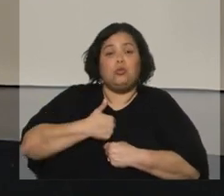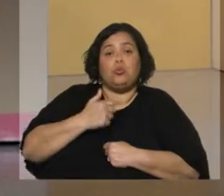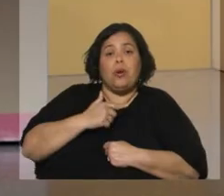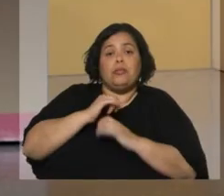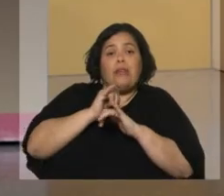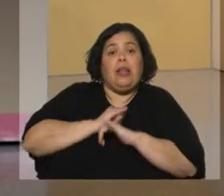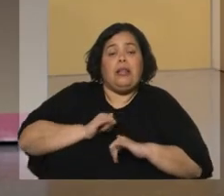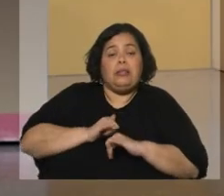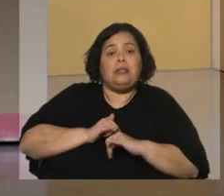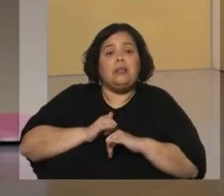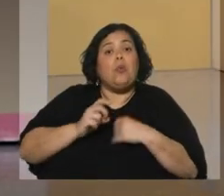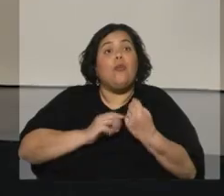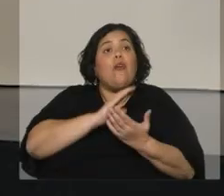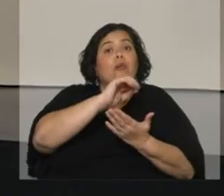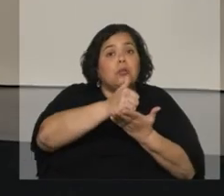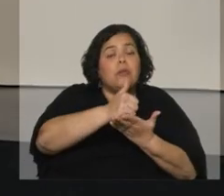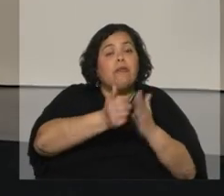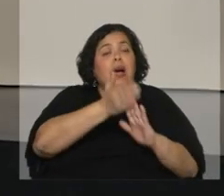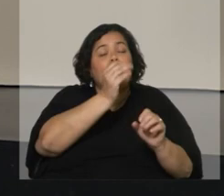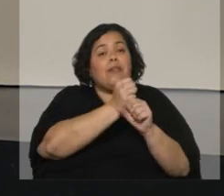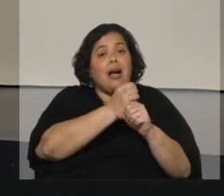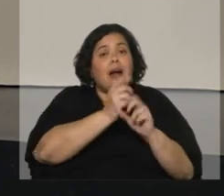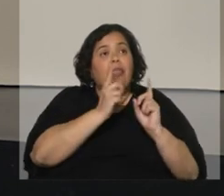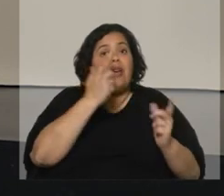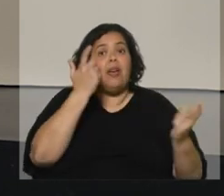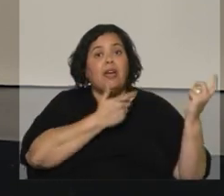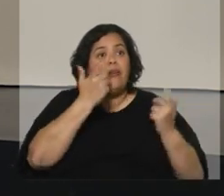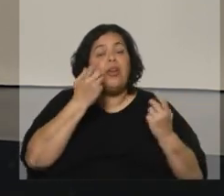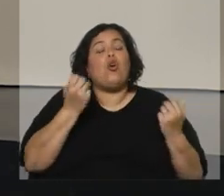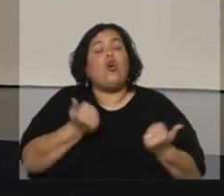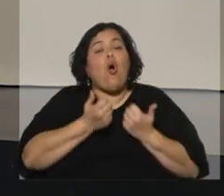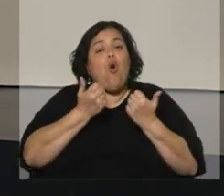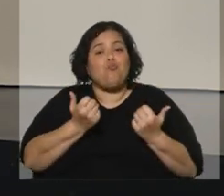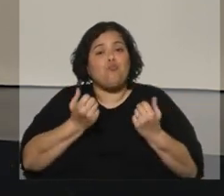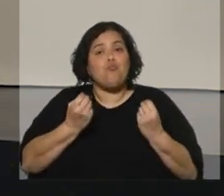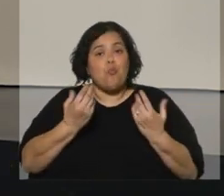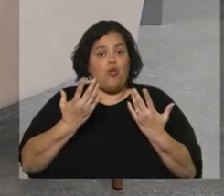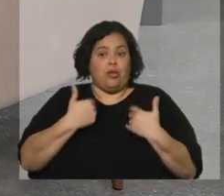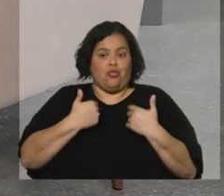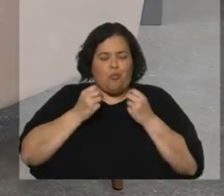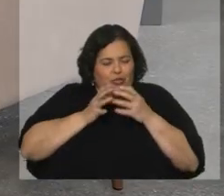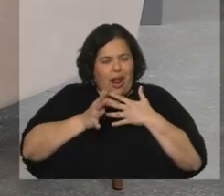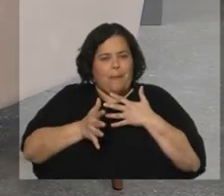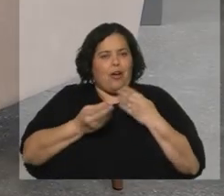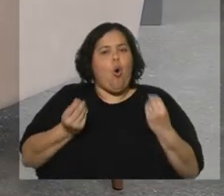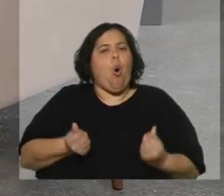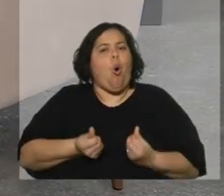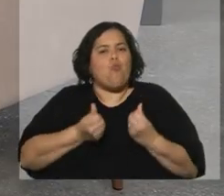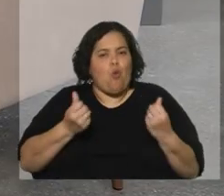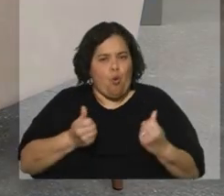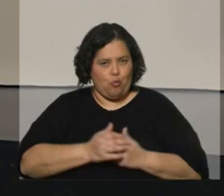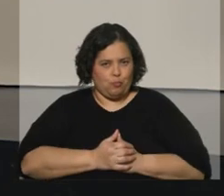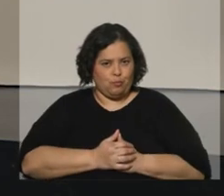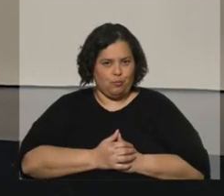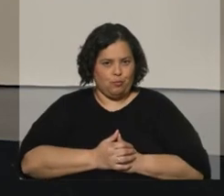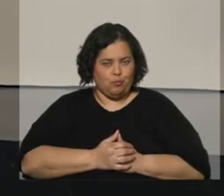no es feliz y cuando uno no es feliz Es muy difícil no transparentarlo verdad no este